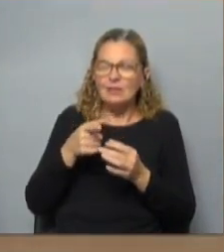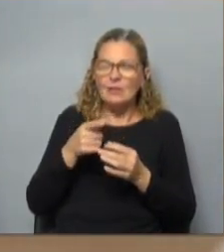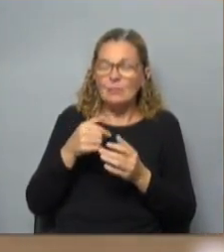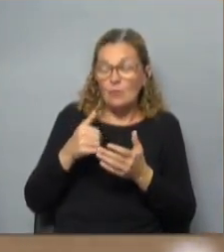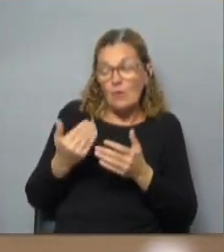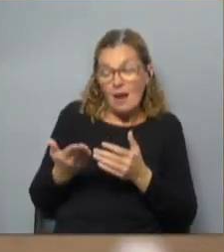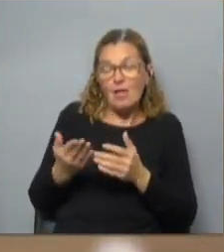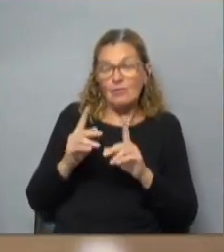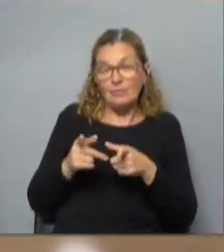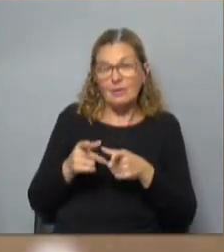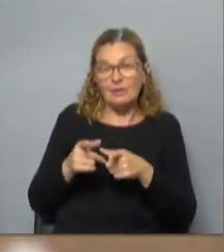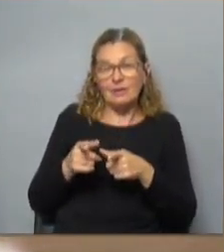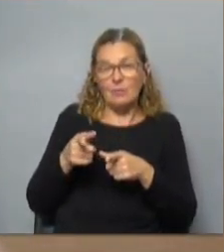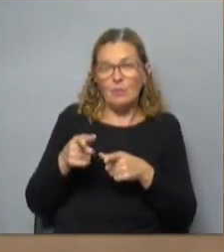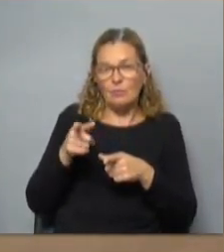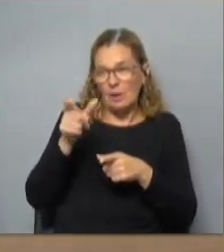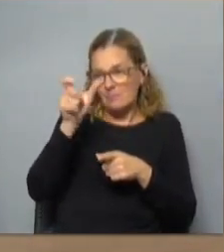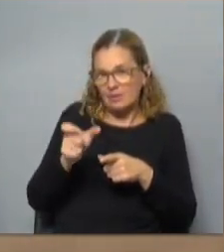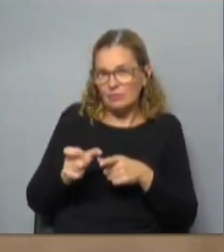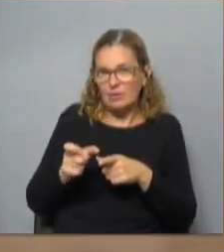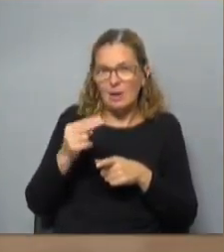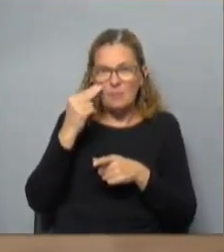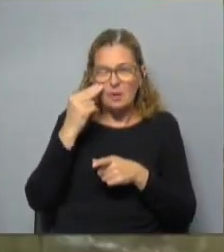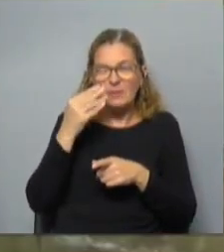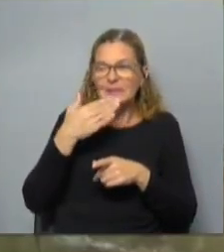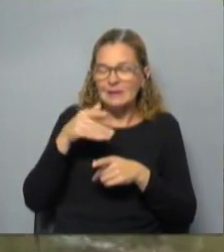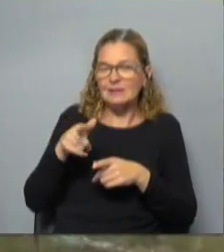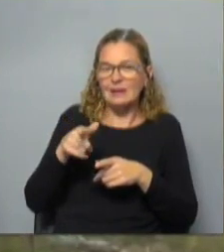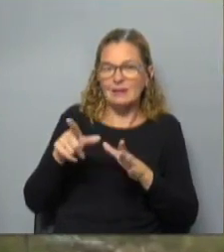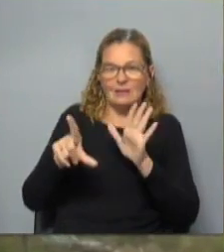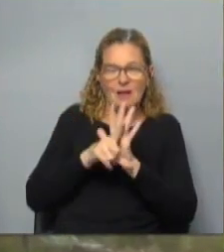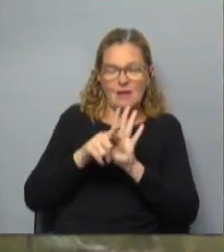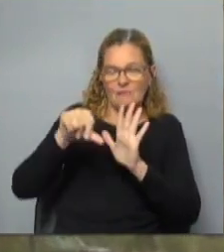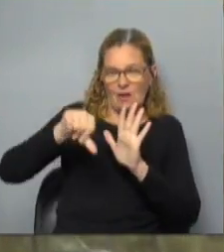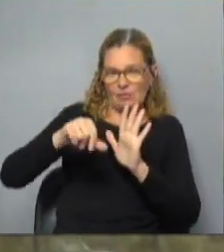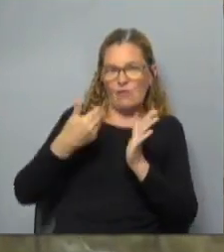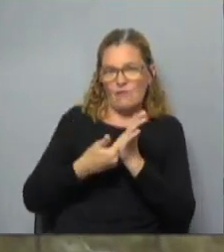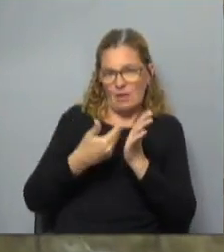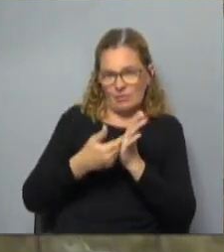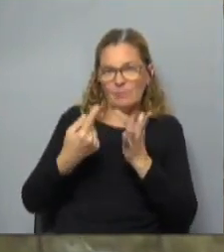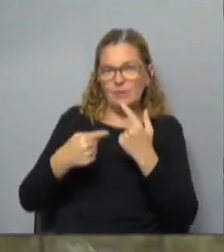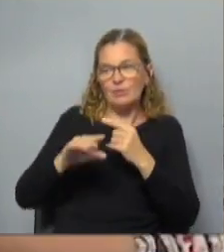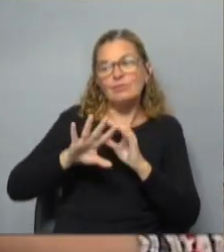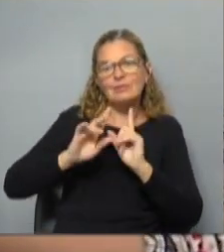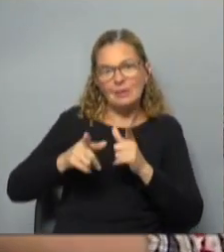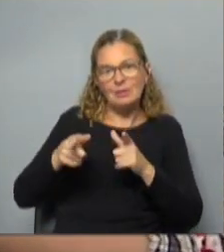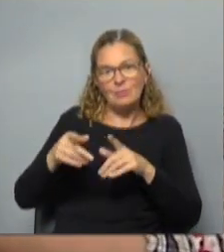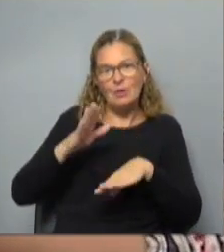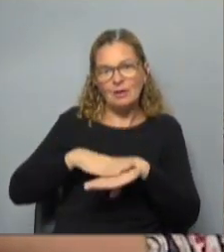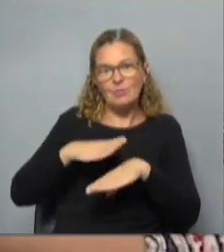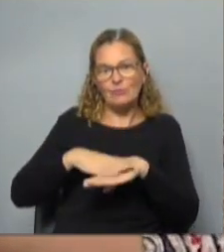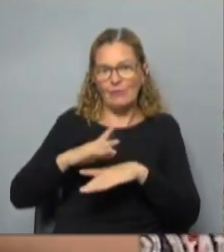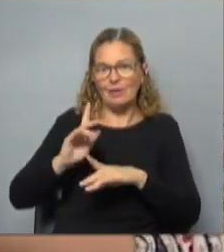un lado es sancionar a una persona que entiende que se apartó de la norma que cometió un delito por otro lado también tiene la responsabilidad